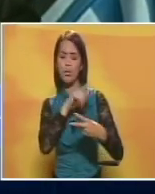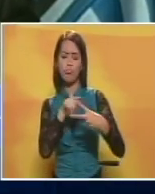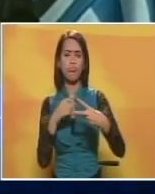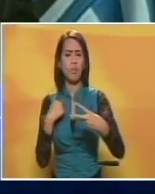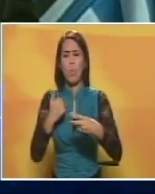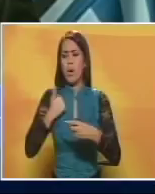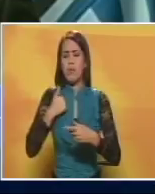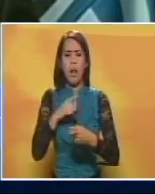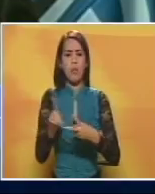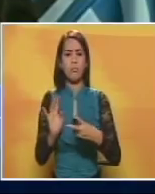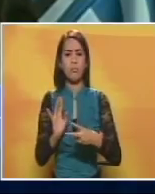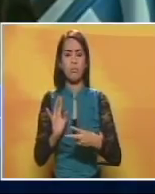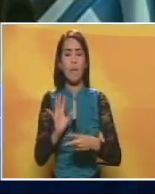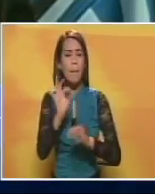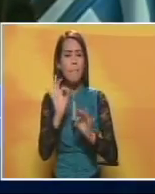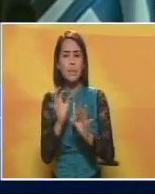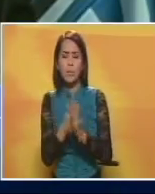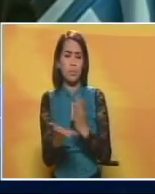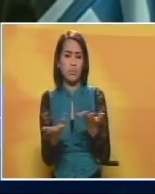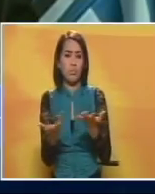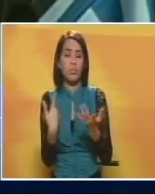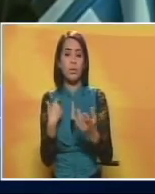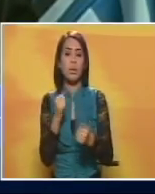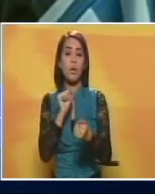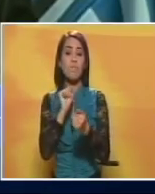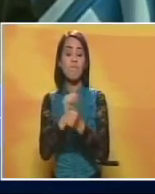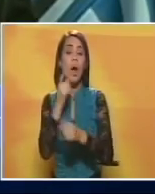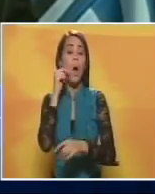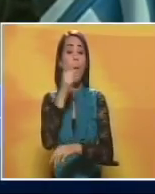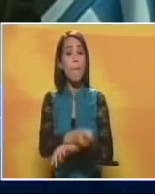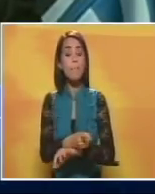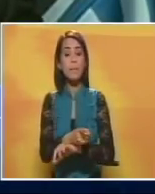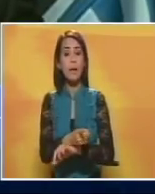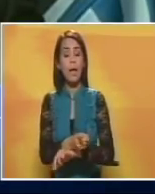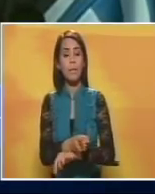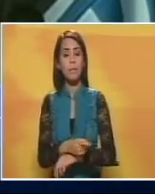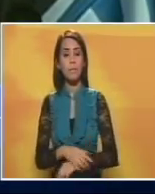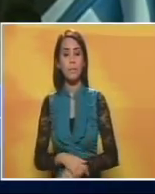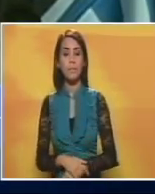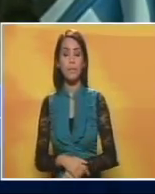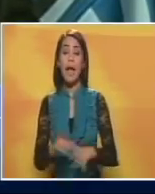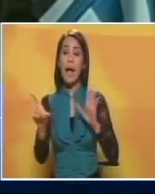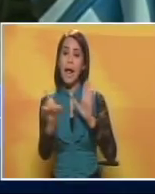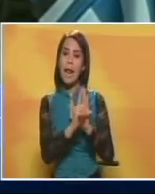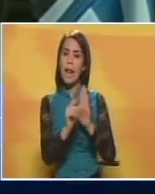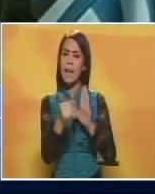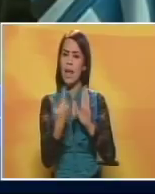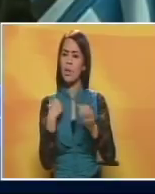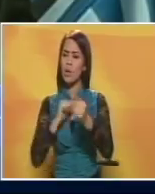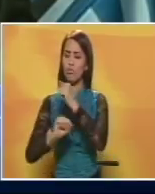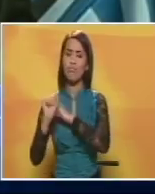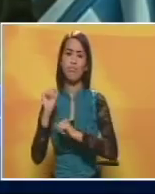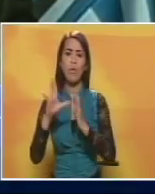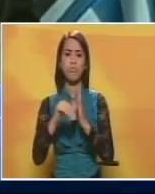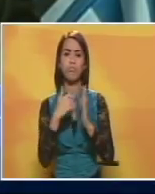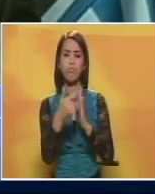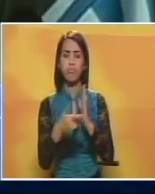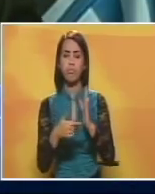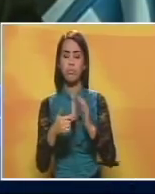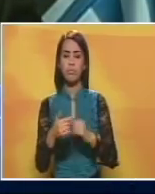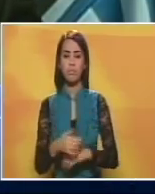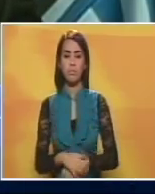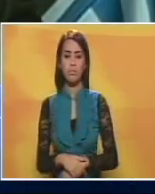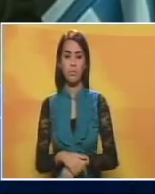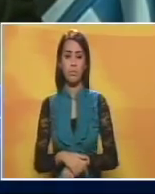con uno en particular, están obligados, un sujeto obligado de conformidad a la ley orgánica contra la delincuencia organizada